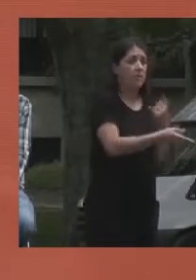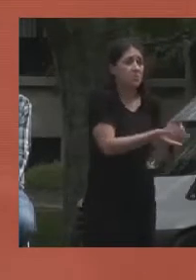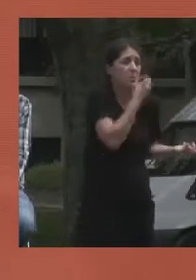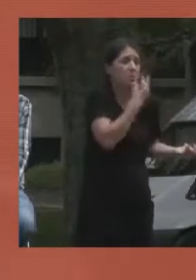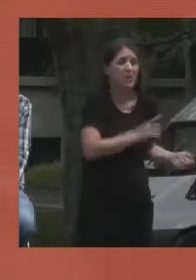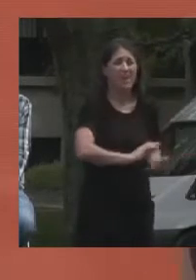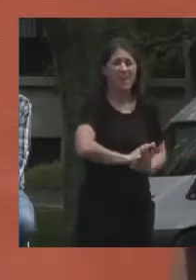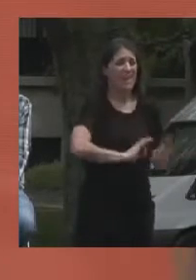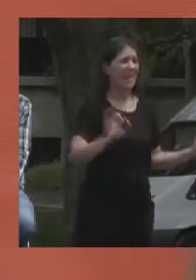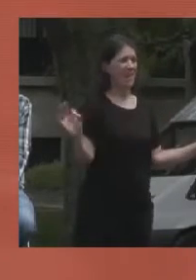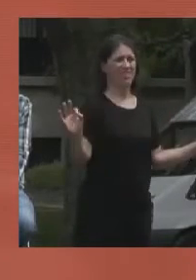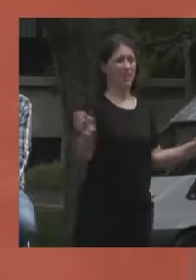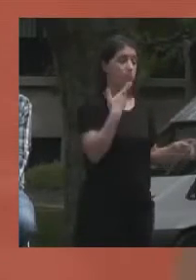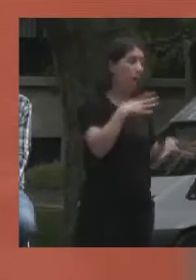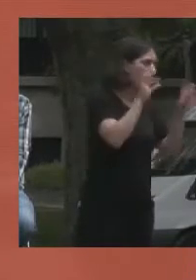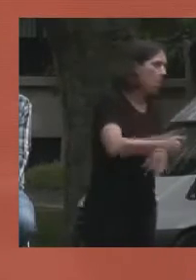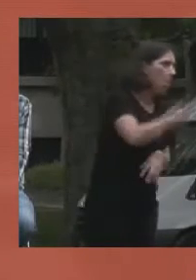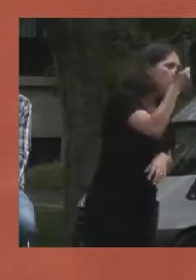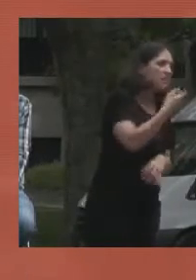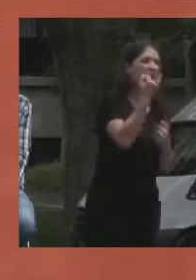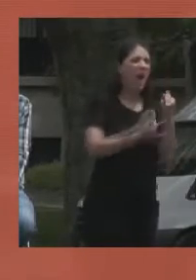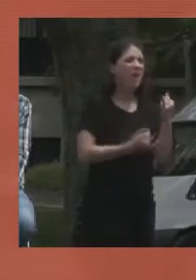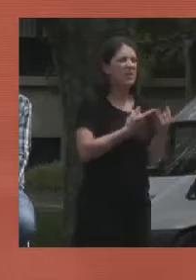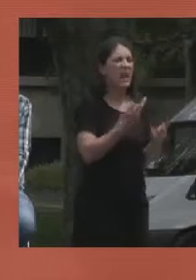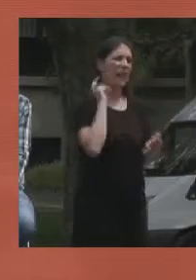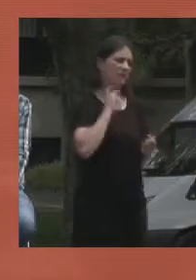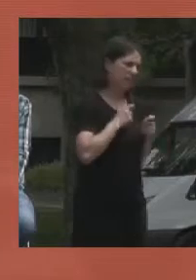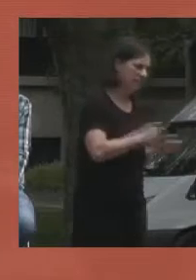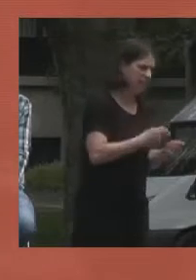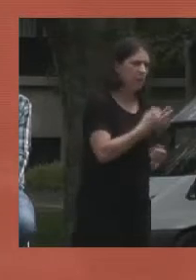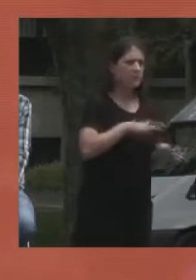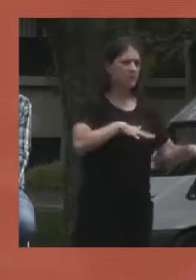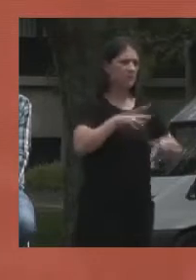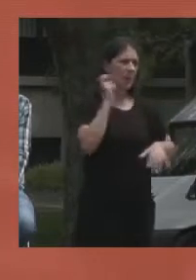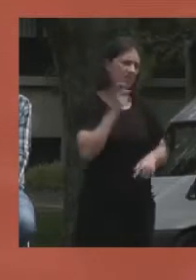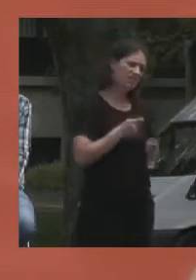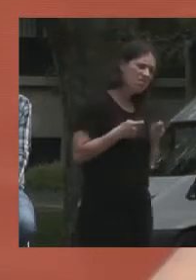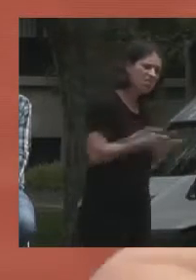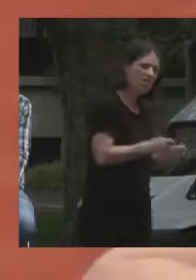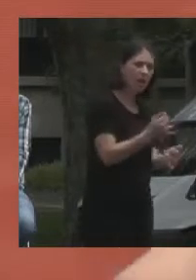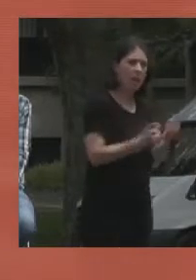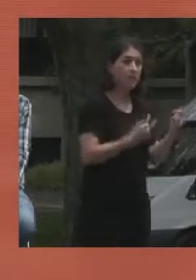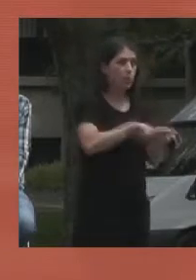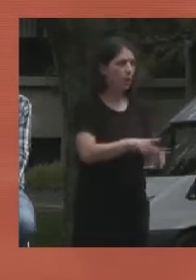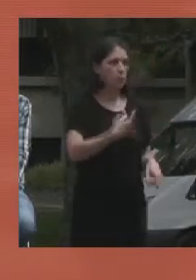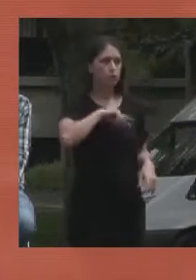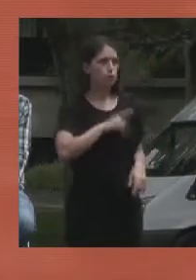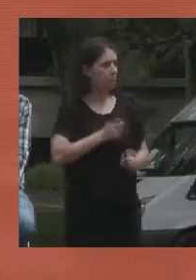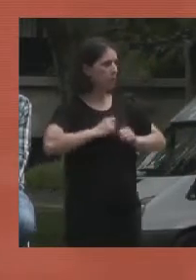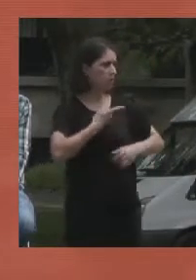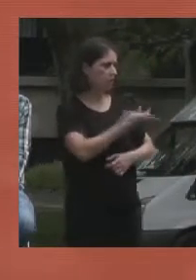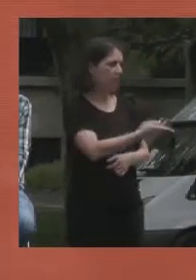ningún ben, non fan nin que aprendan máis, e o que lle fan é estresar e poñernos nunha dinámica de estrés para que están como os maiores, non,